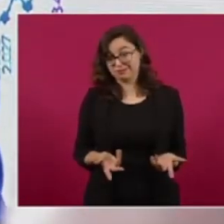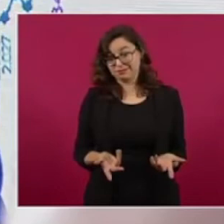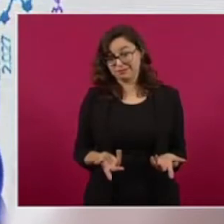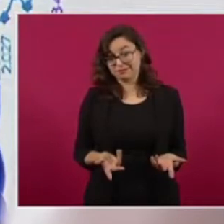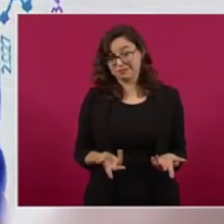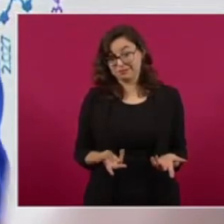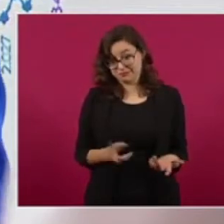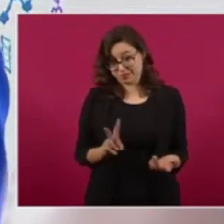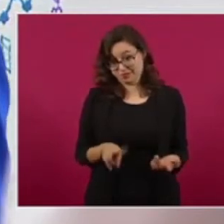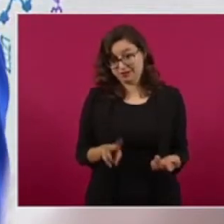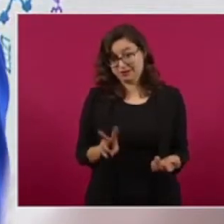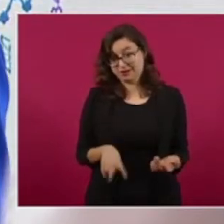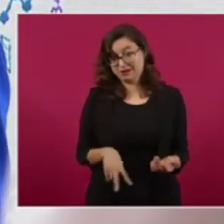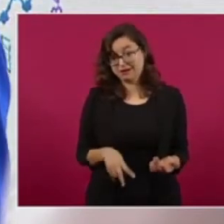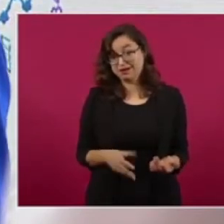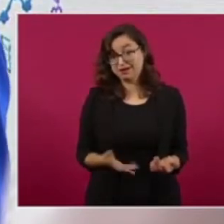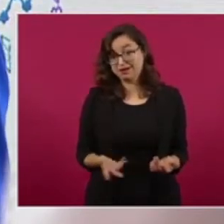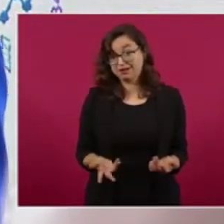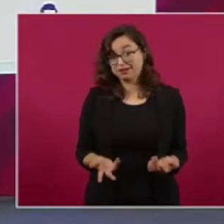en plata.